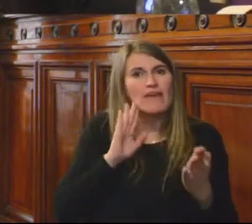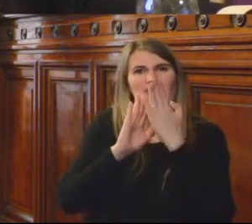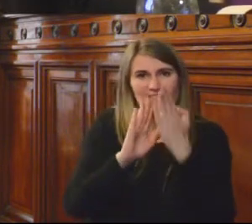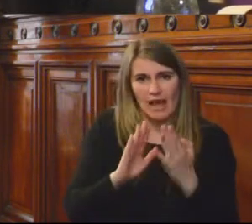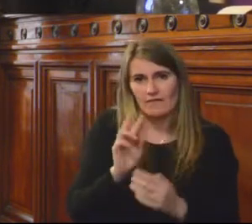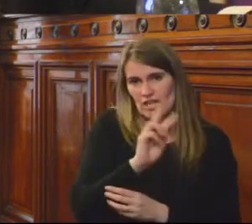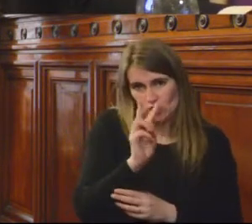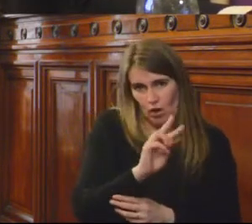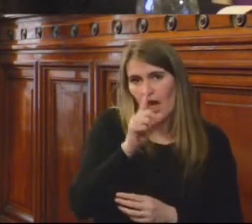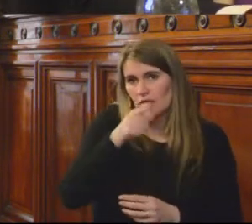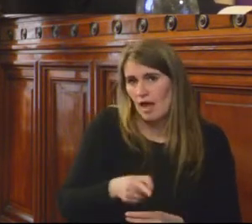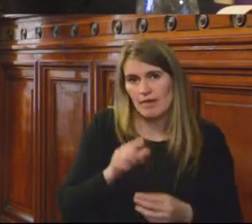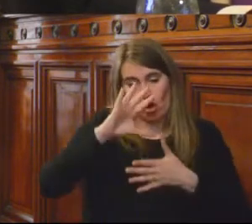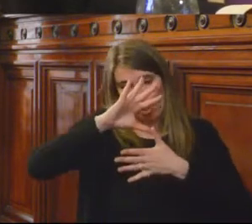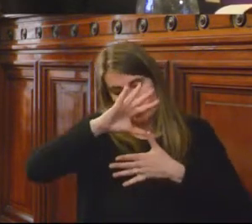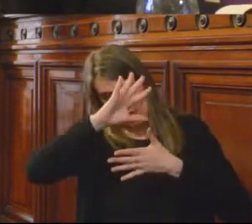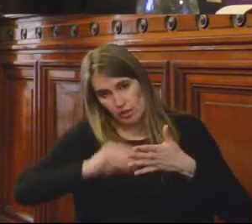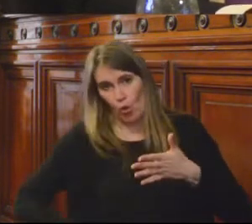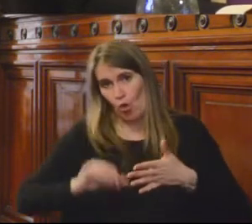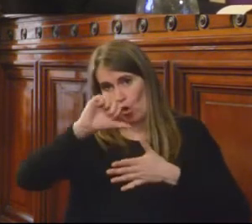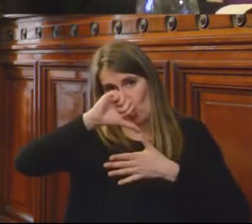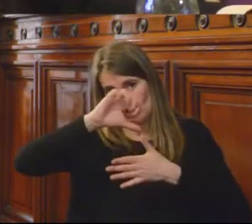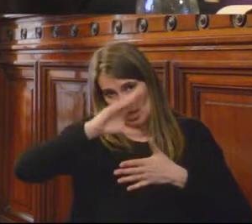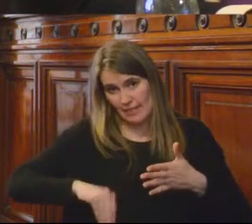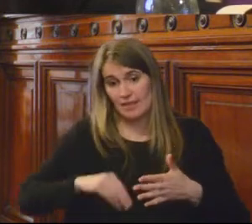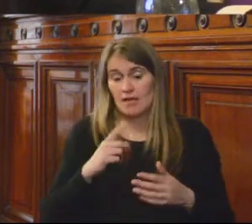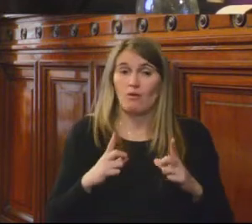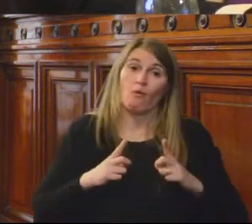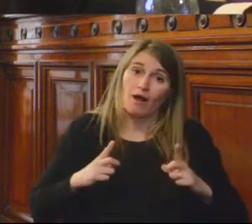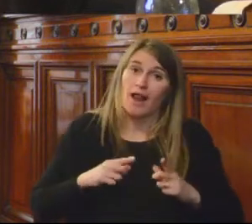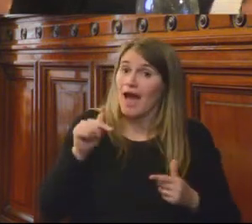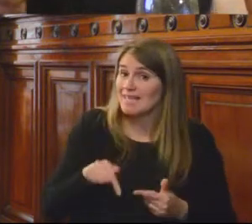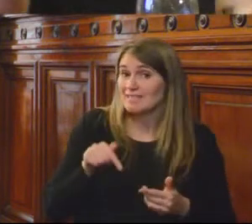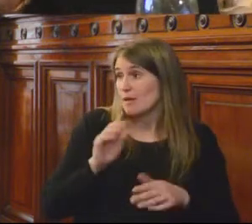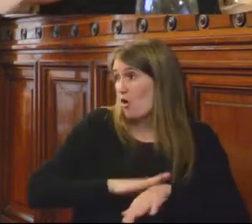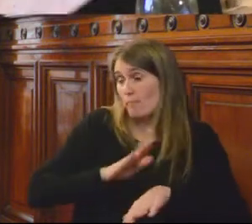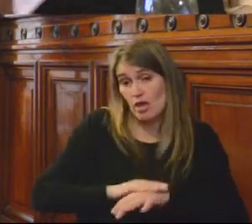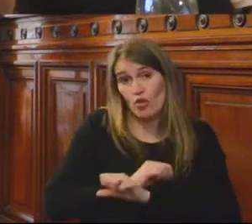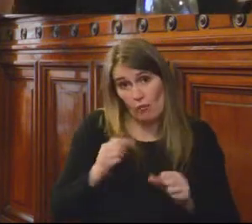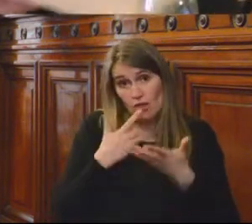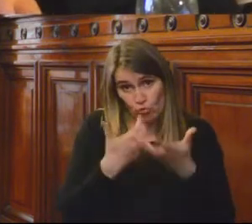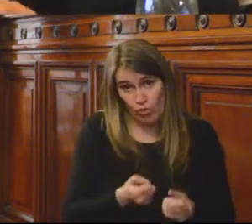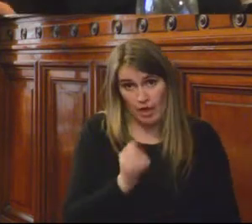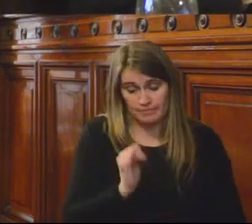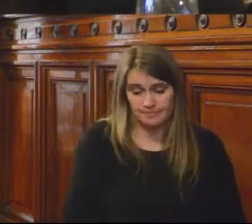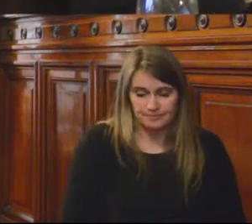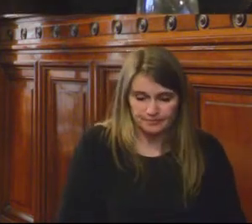Venezuela, sino a todo nuestro continente. Esperemos que este espacio realmente pueda contribuir a ello. Muchísimas gracias.